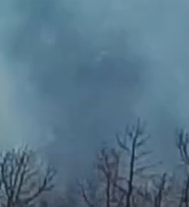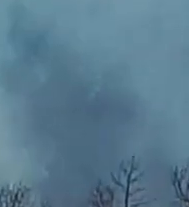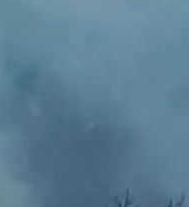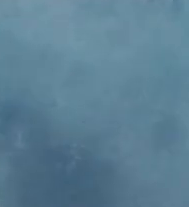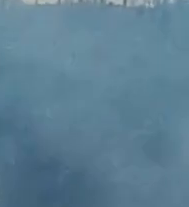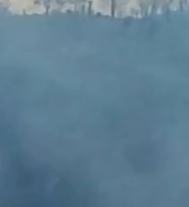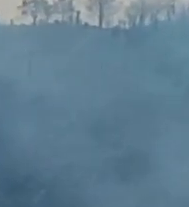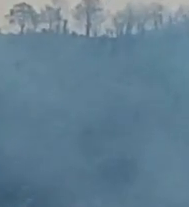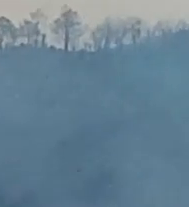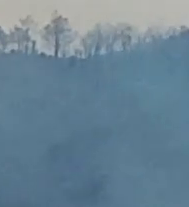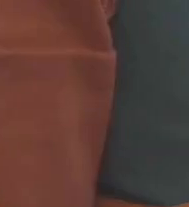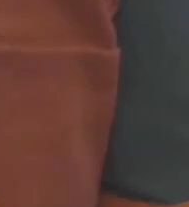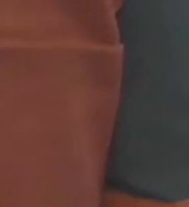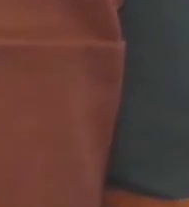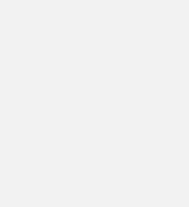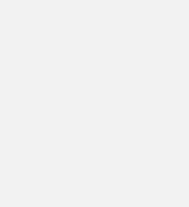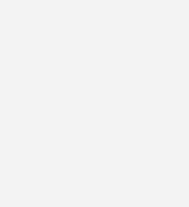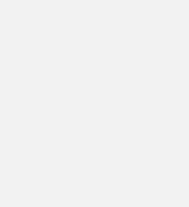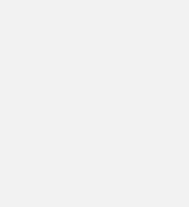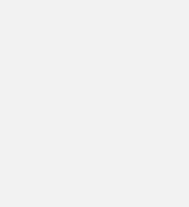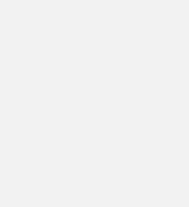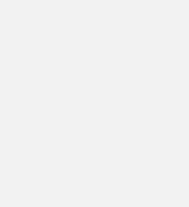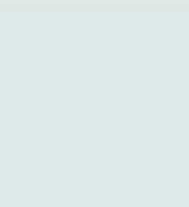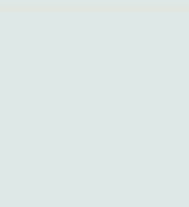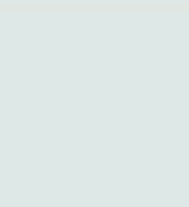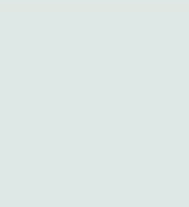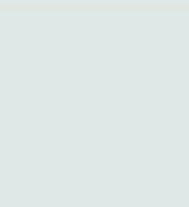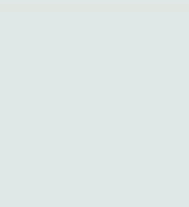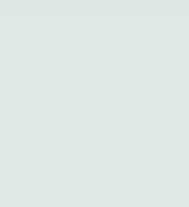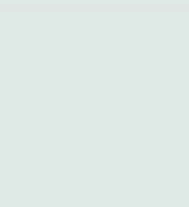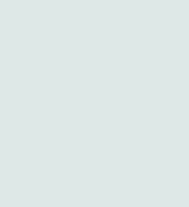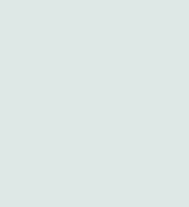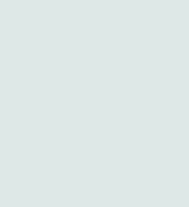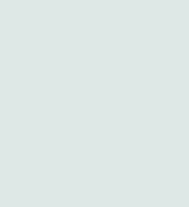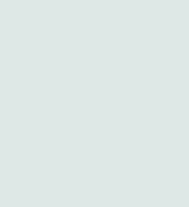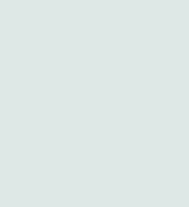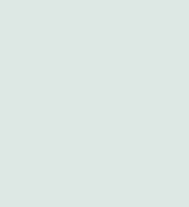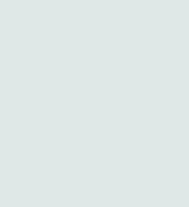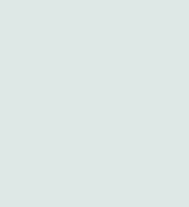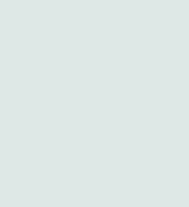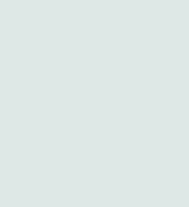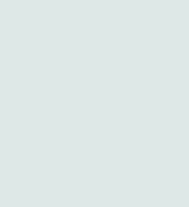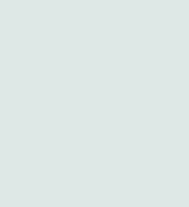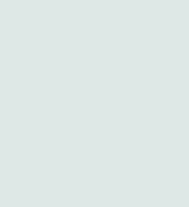queremos limpio y libre de incendios. Protección Civil, Gobierno de Nuevo León.